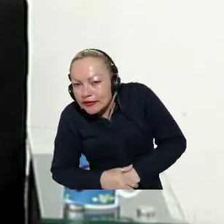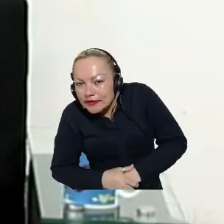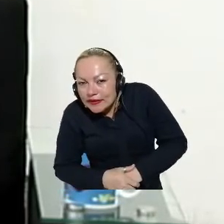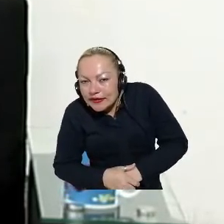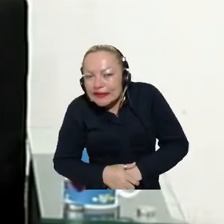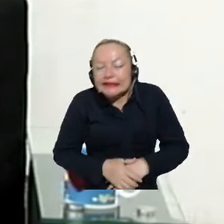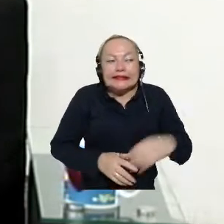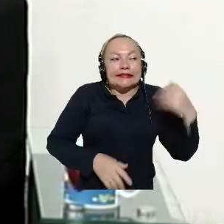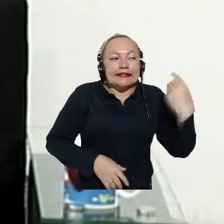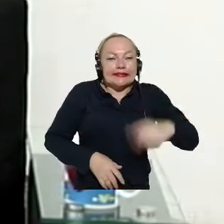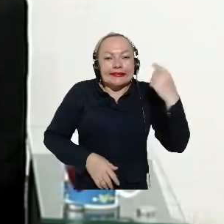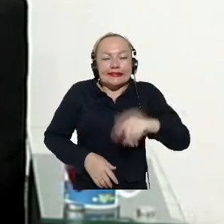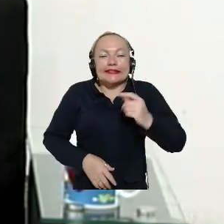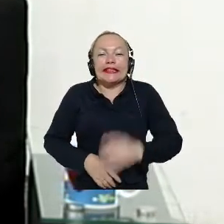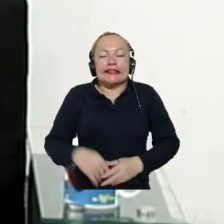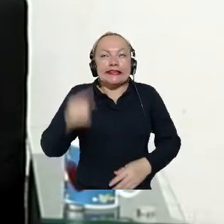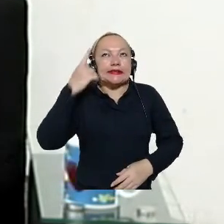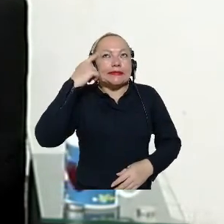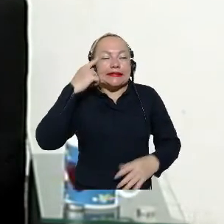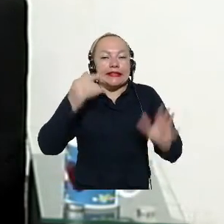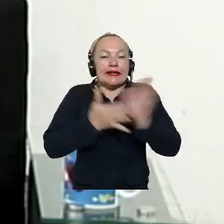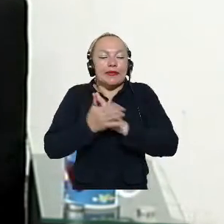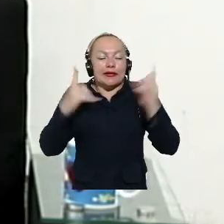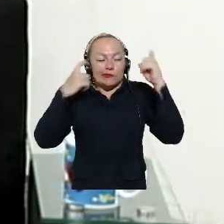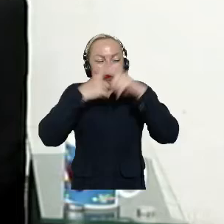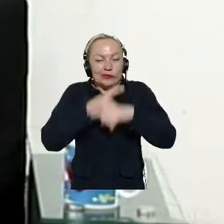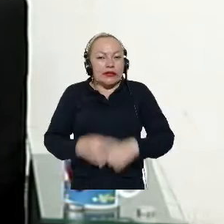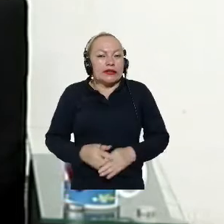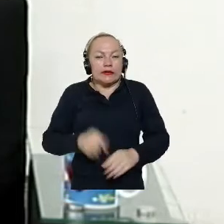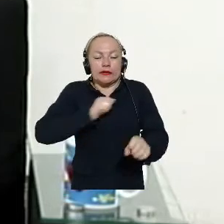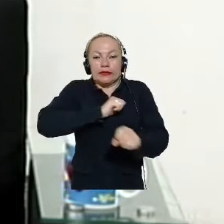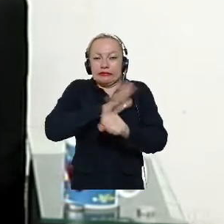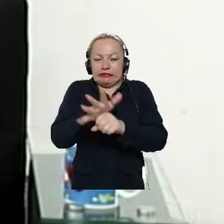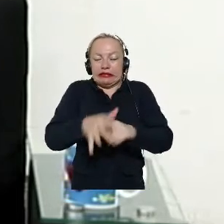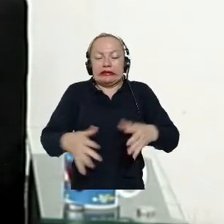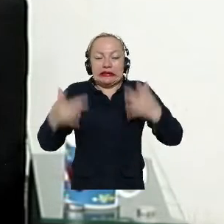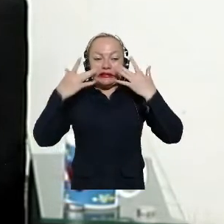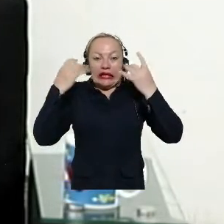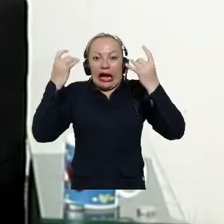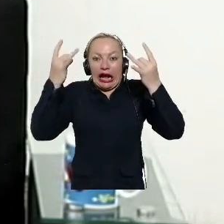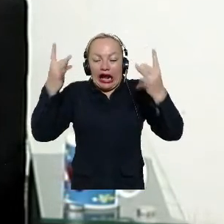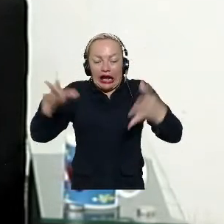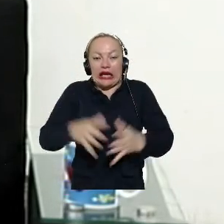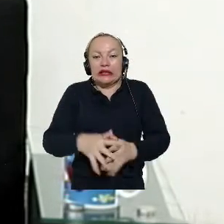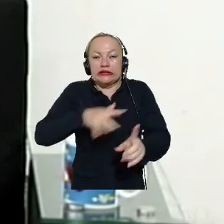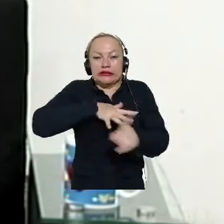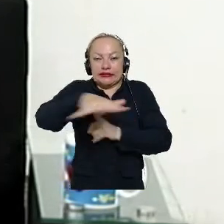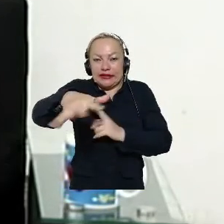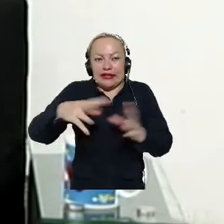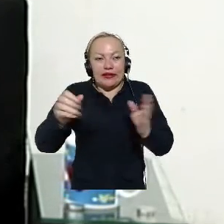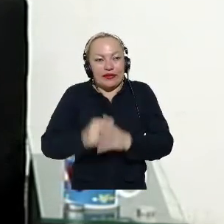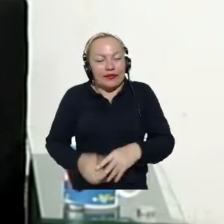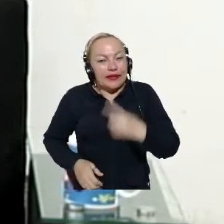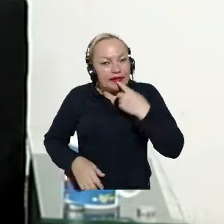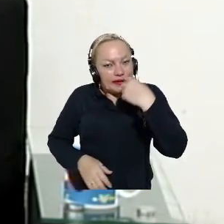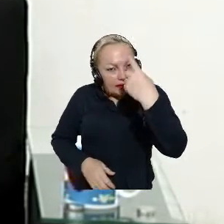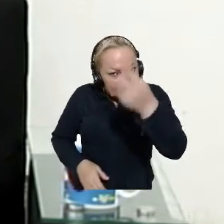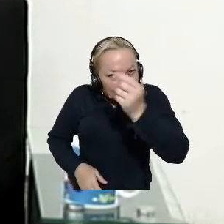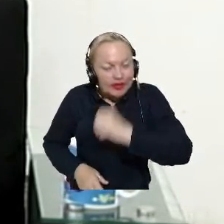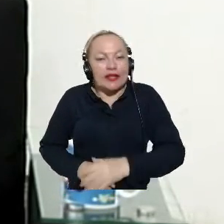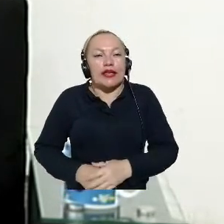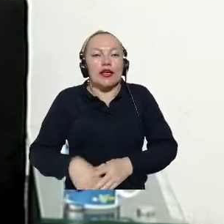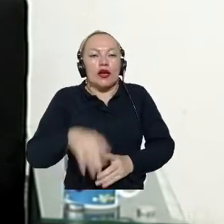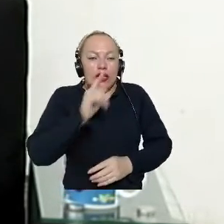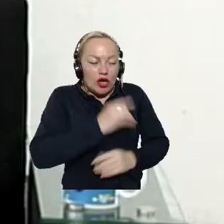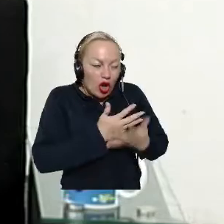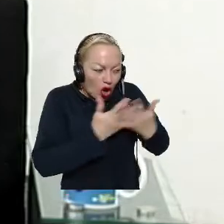mío. Entonces, para pensarlo, para analizarlo. Esta pandemia nos dejó unas cosas para reflexionar. Pero mira que no hay mal que por bien no venga, y siempre lo decimos